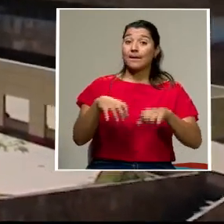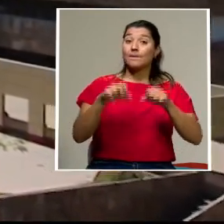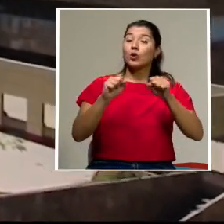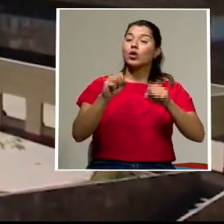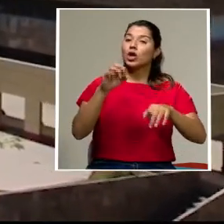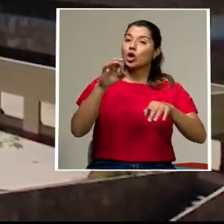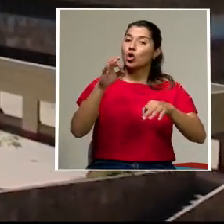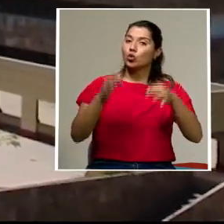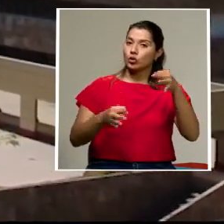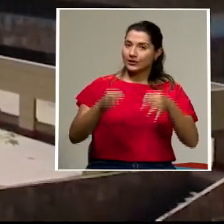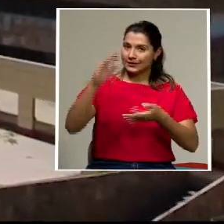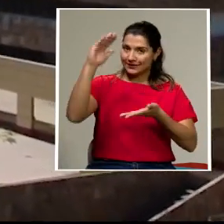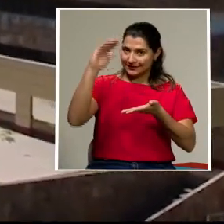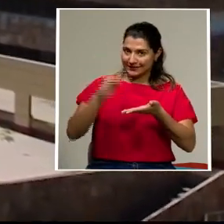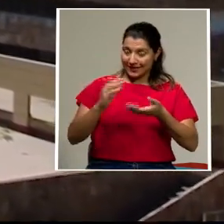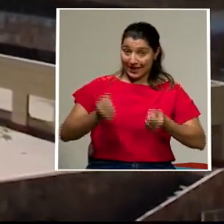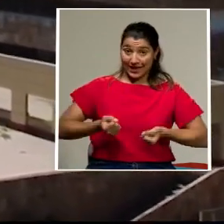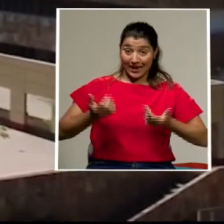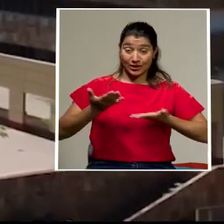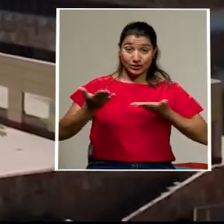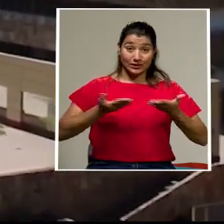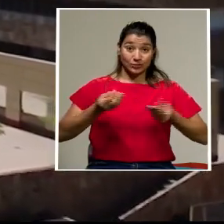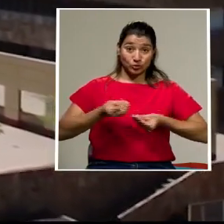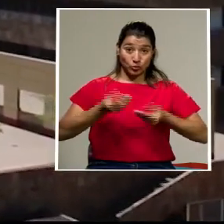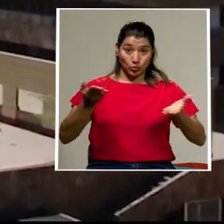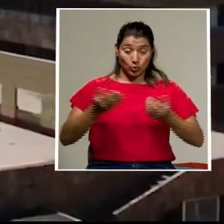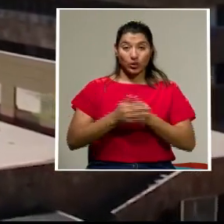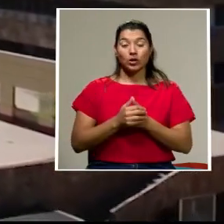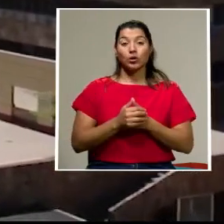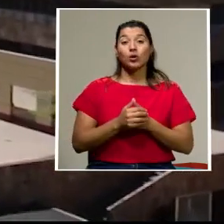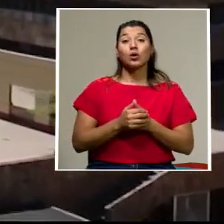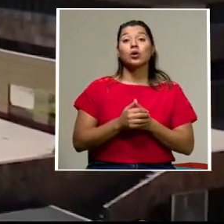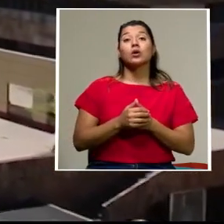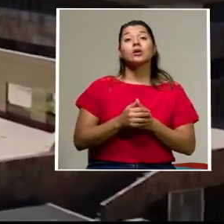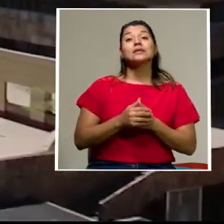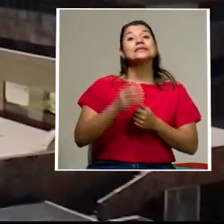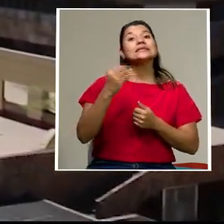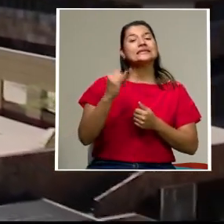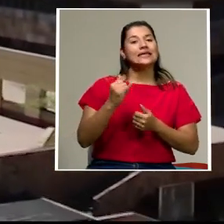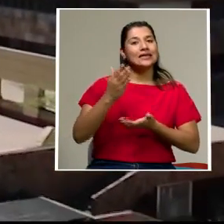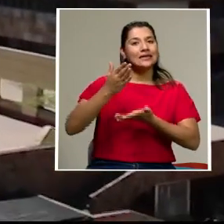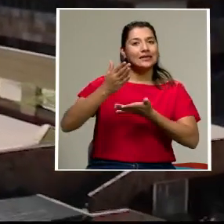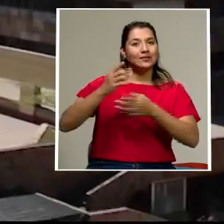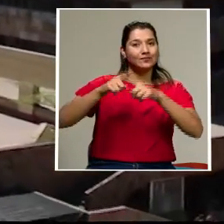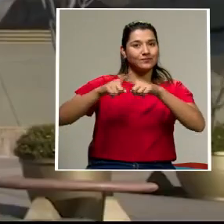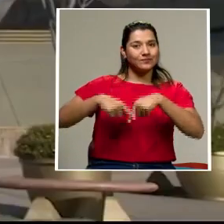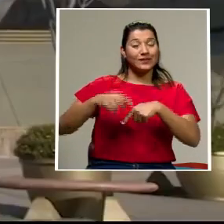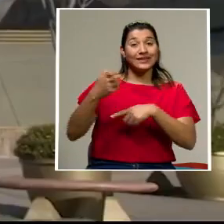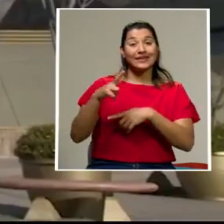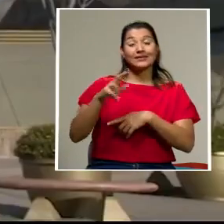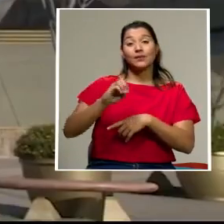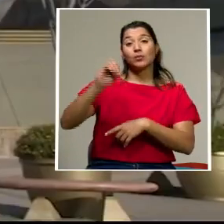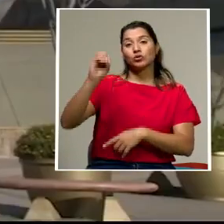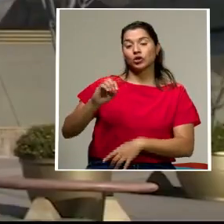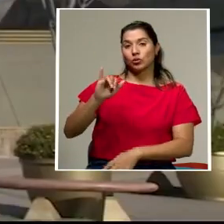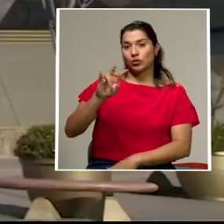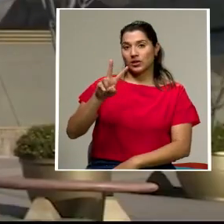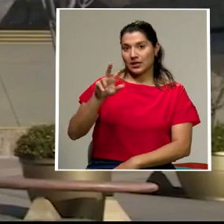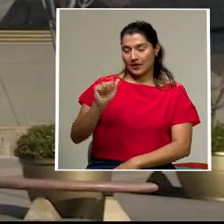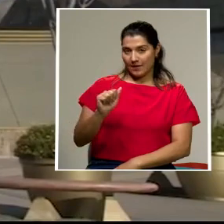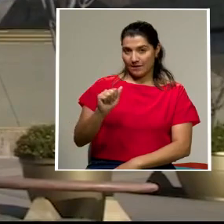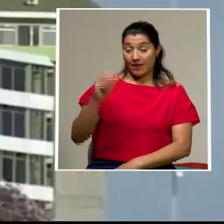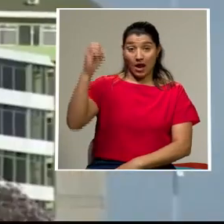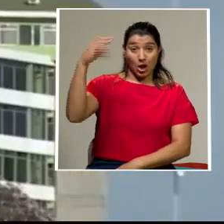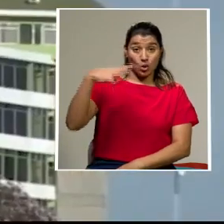teniendo en cuenta que los rebajos son si se elimina el pago del 13% del IVA. Electricidad bajó